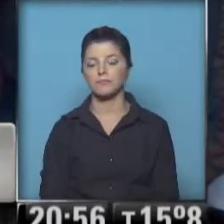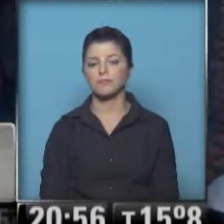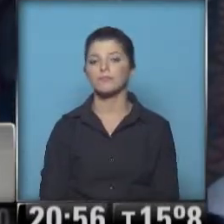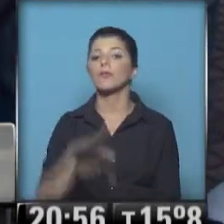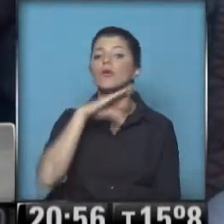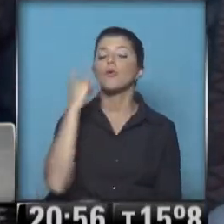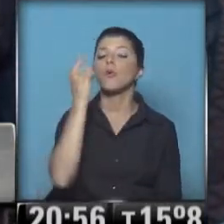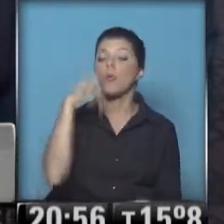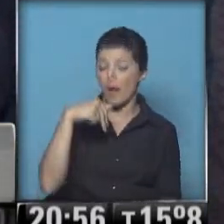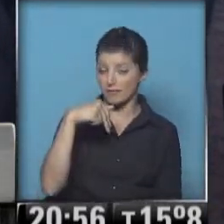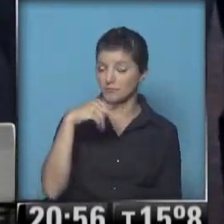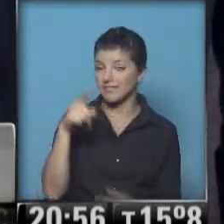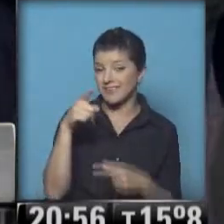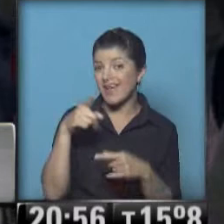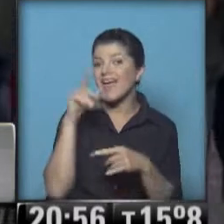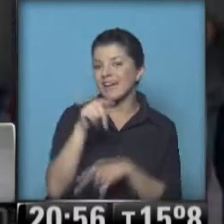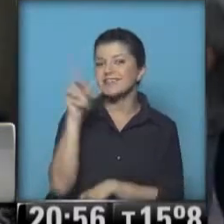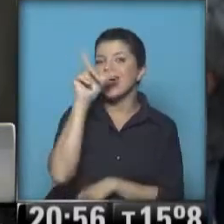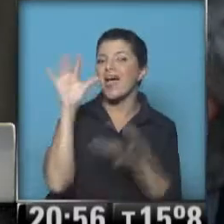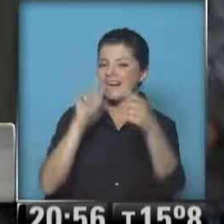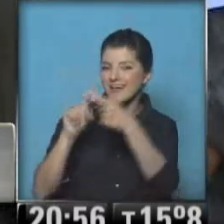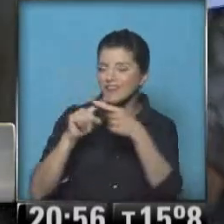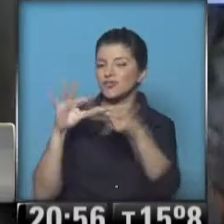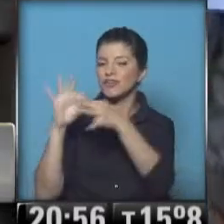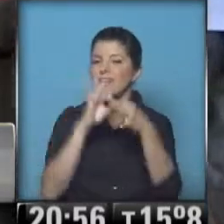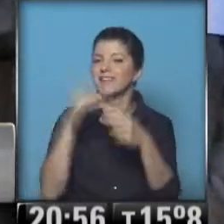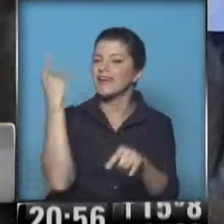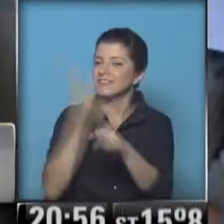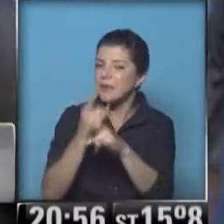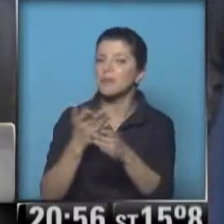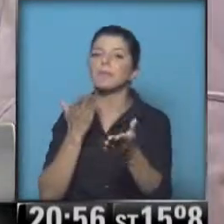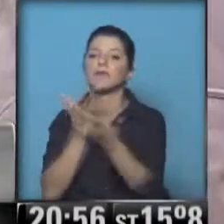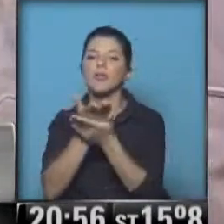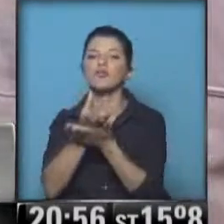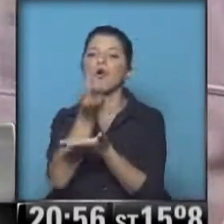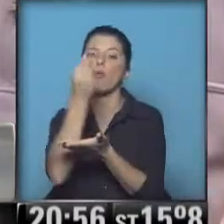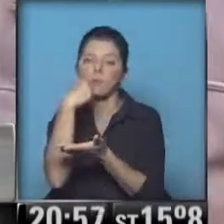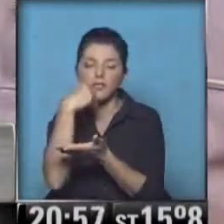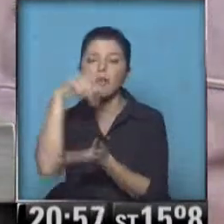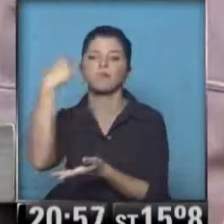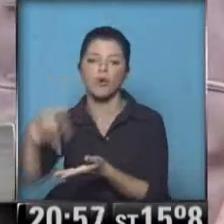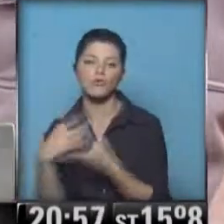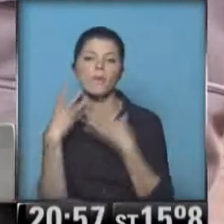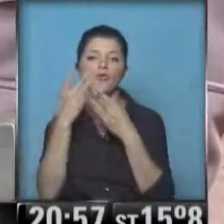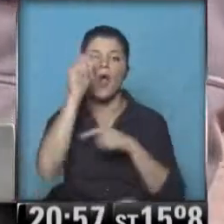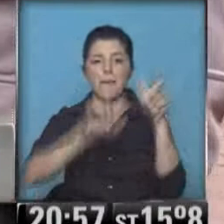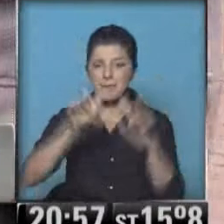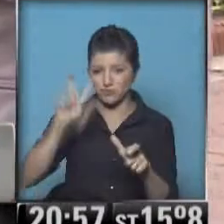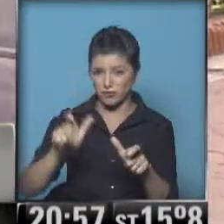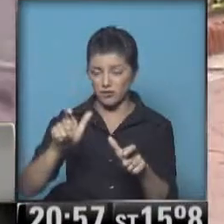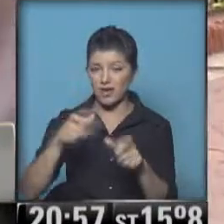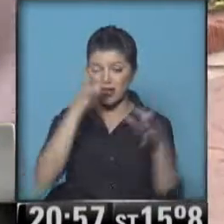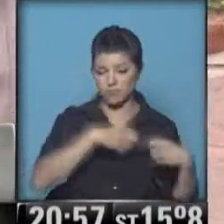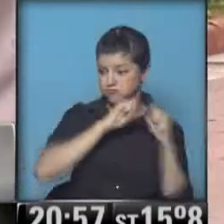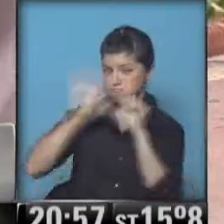Carr, Red Solidaria, como siempre presente, pidiendo alimentos, productos para ayudar a toda la gente evacuada, a